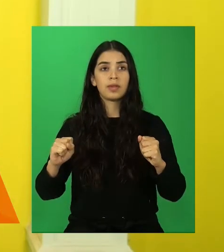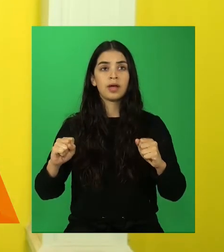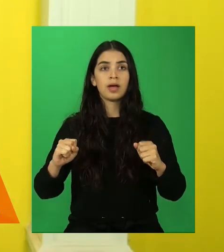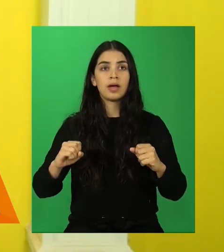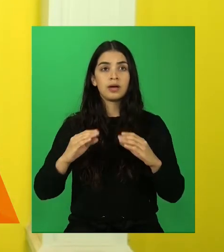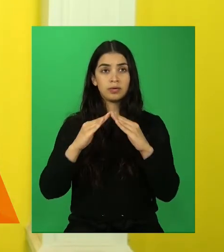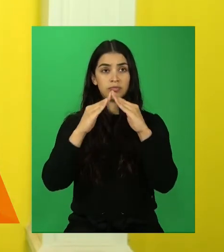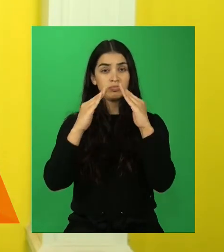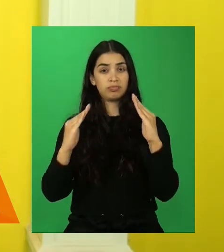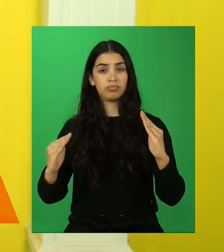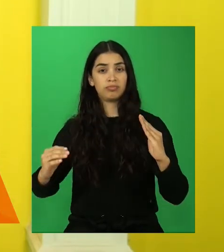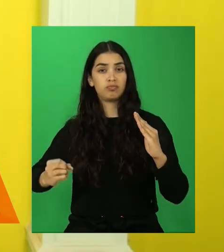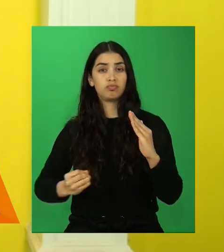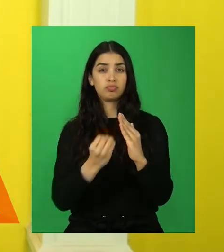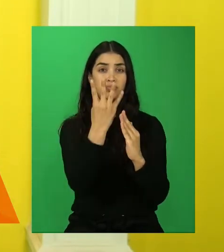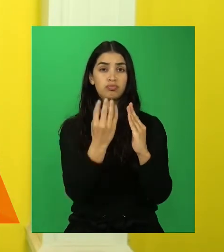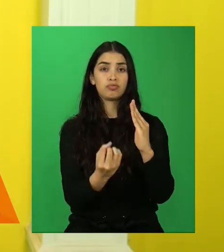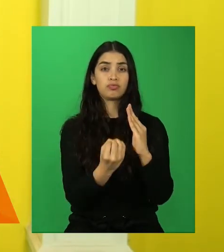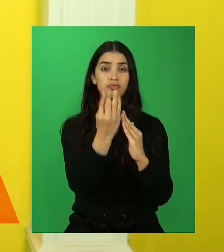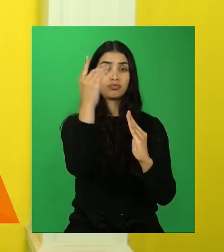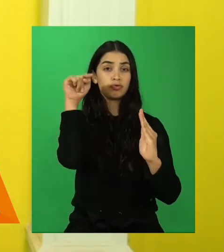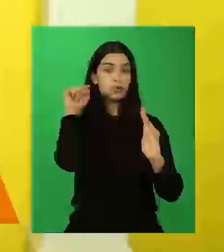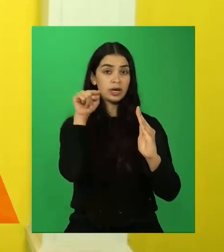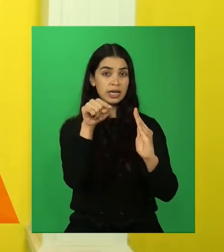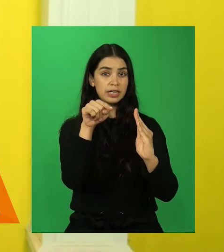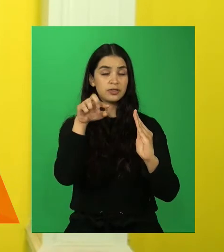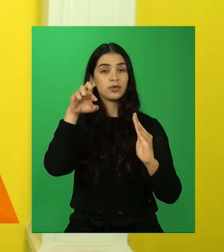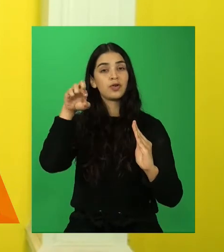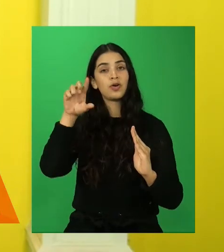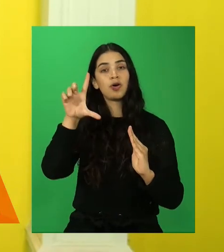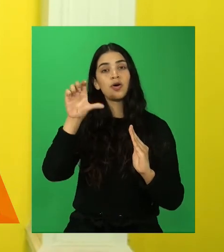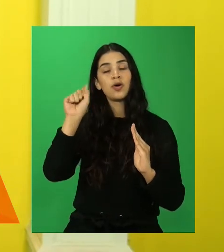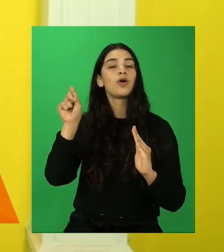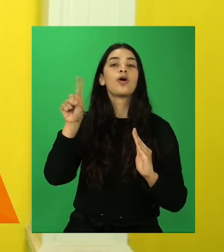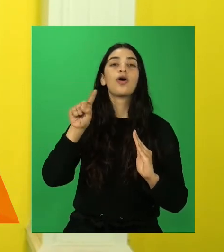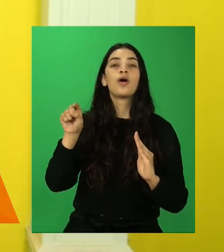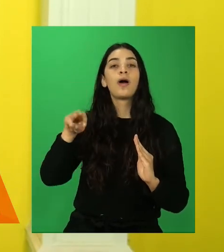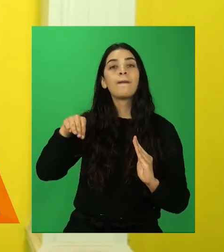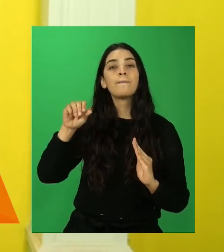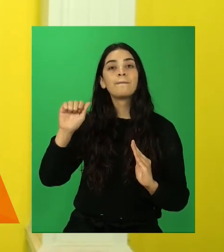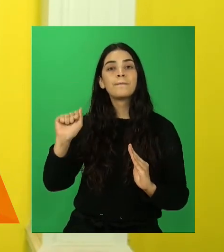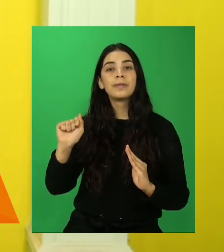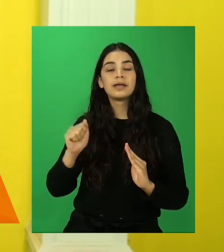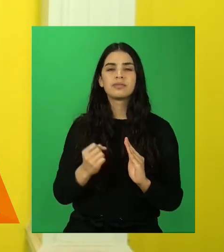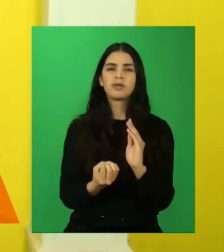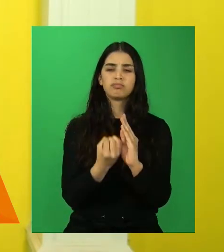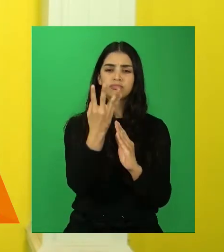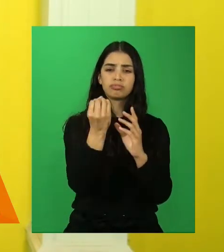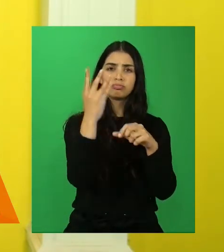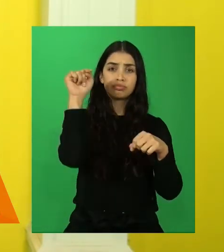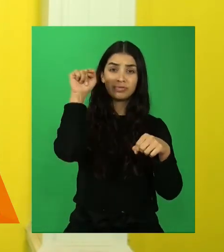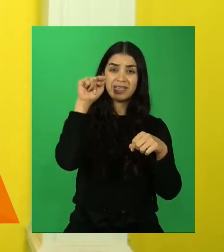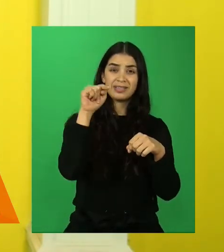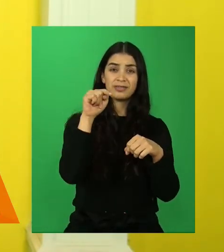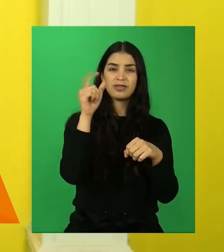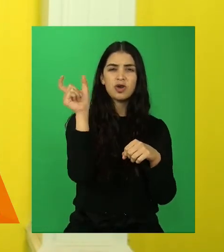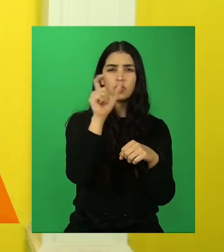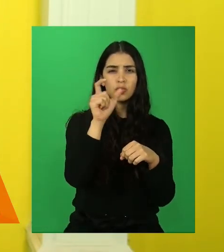volcanes. Ahí está el plasma. Eso que erupta es lava.